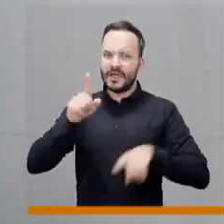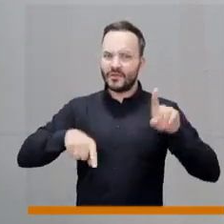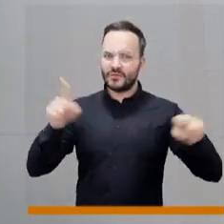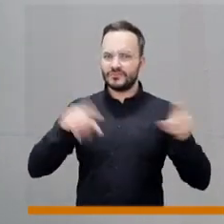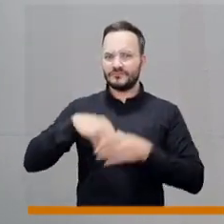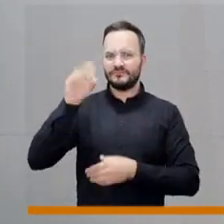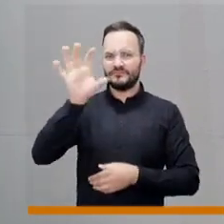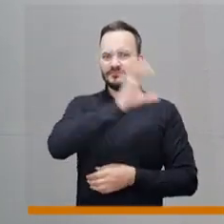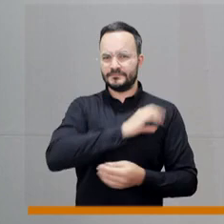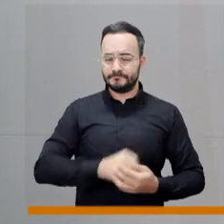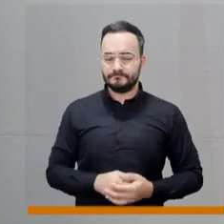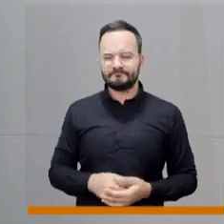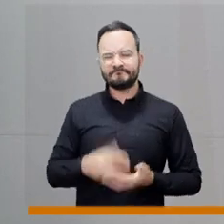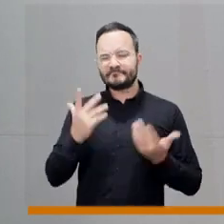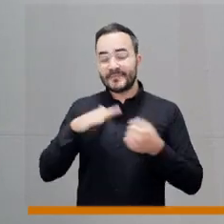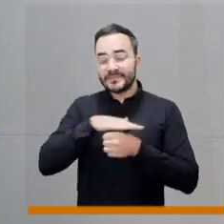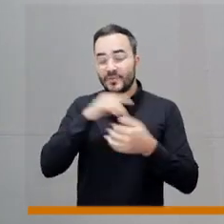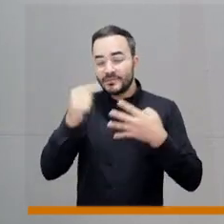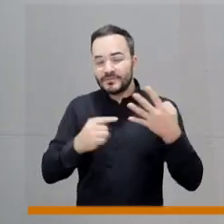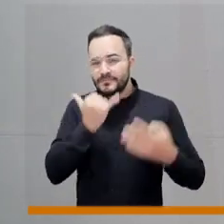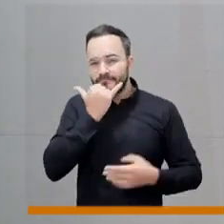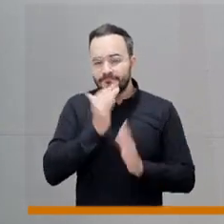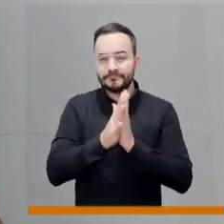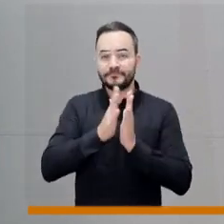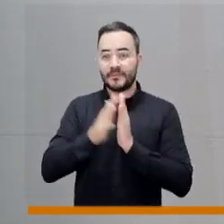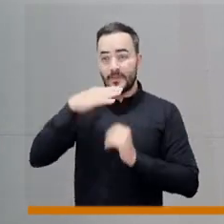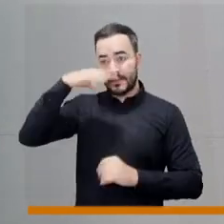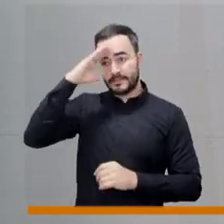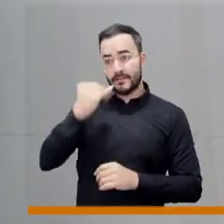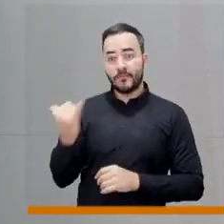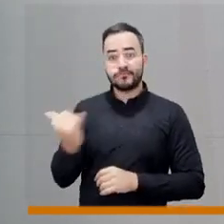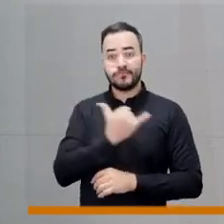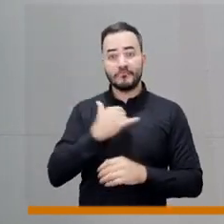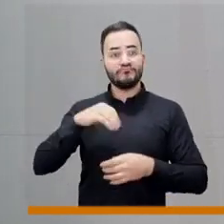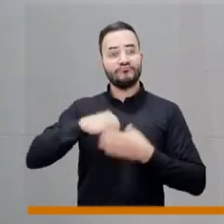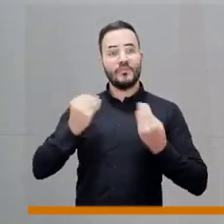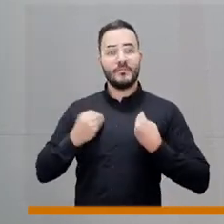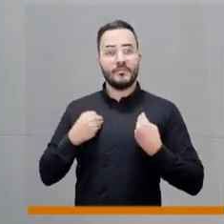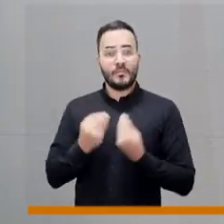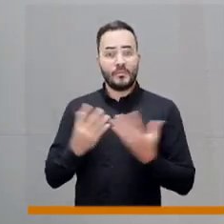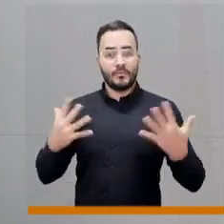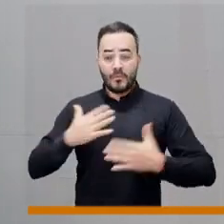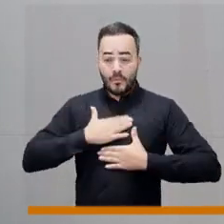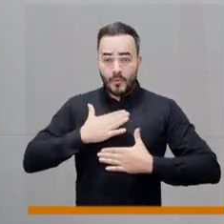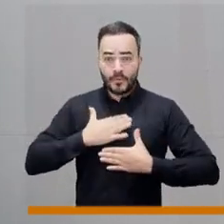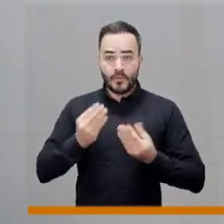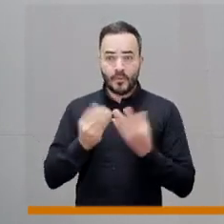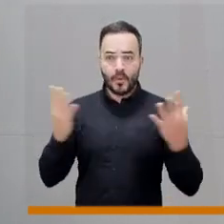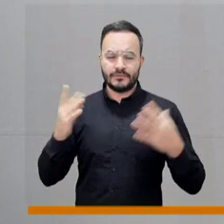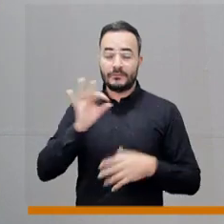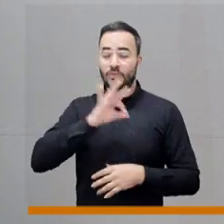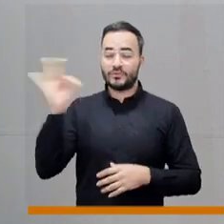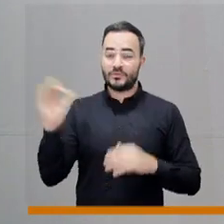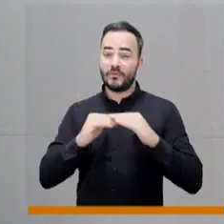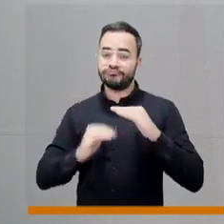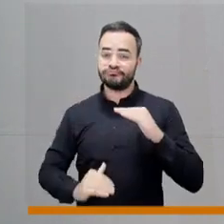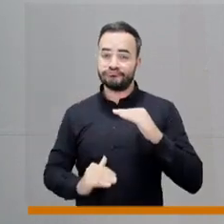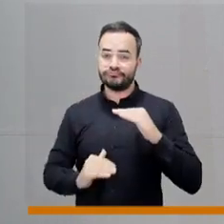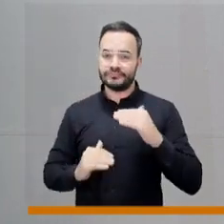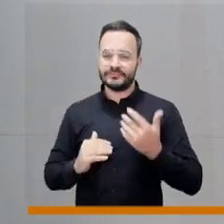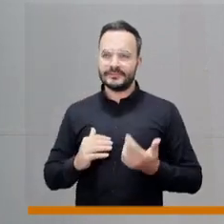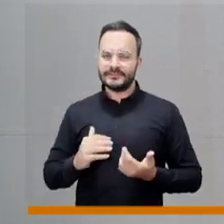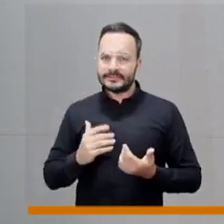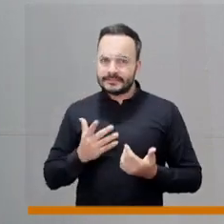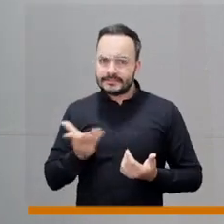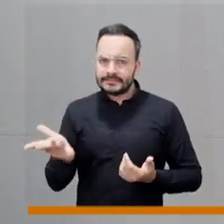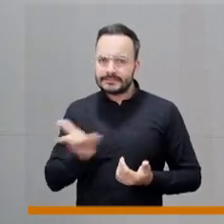con esto? Que Medellín es una ciudad que tiene un déficit cuantitativo de vivienda muy alto. Es decir, nosotros para poder resolver ese déficit